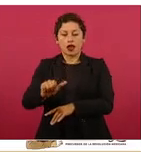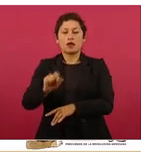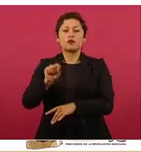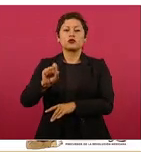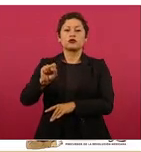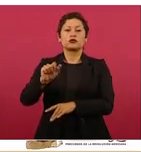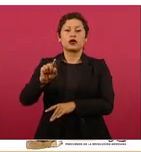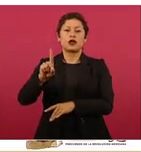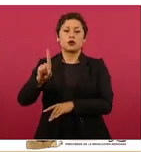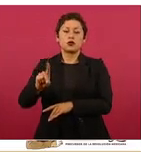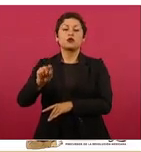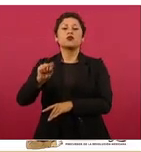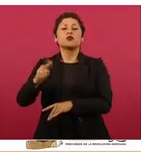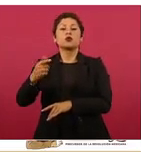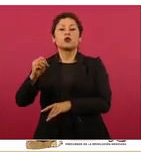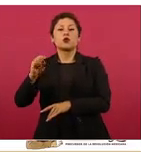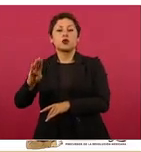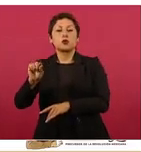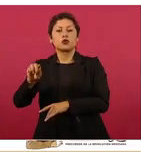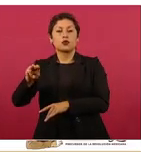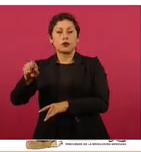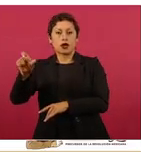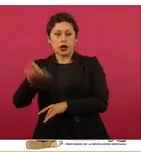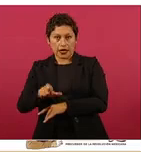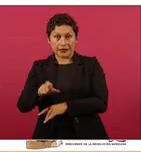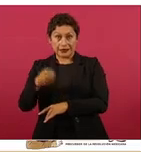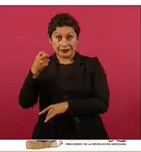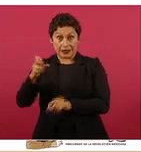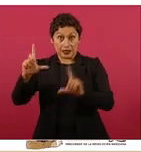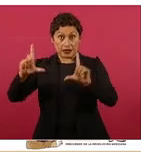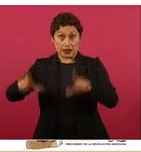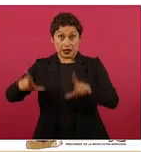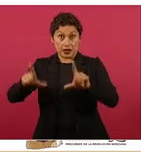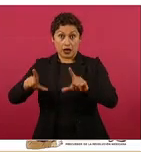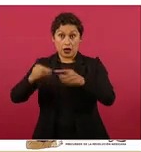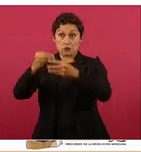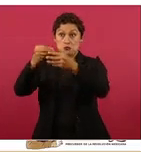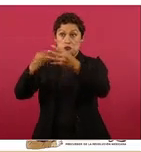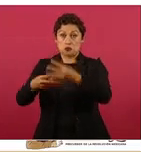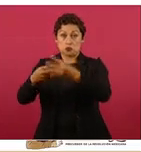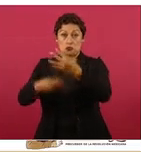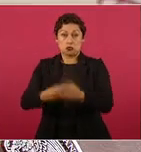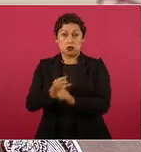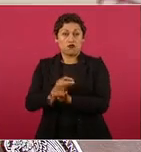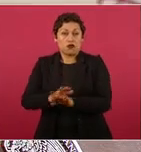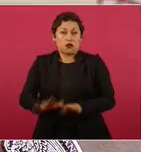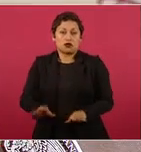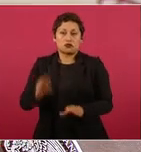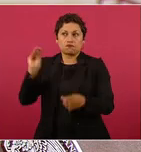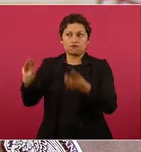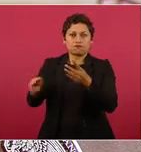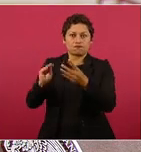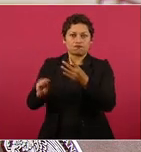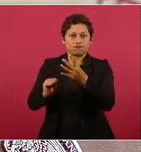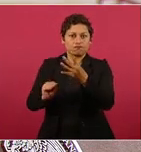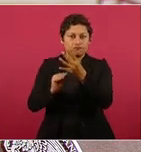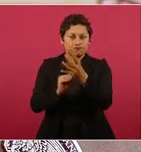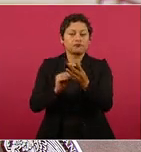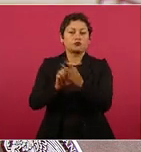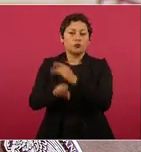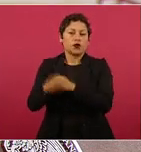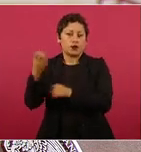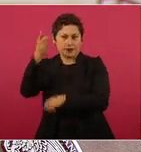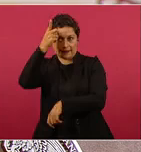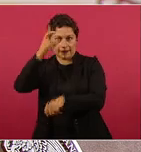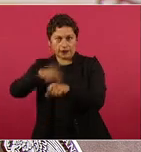viruela.salud.gov.mx. En este portal estaremos presentando todos estos materiales, incluido el más reciente aviso epidemiológico y la guía